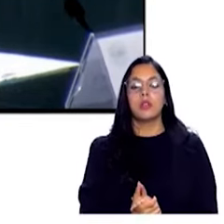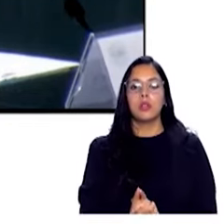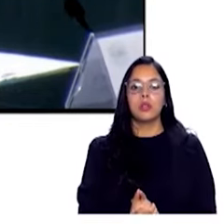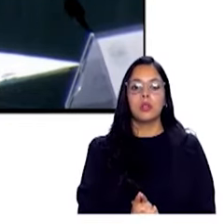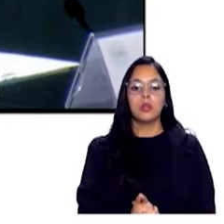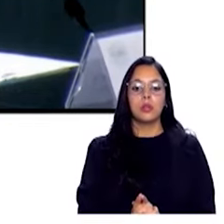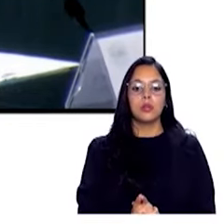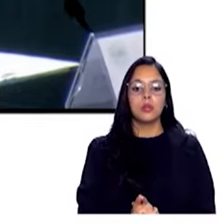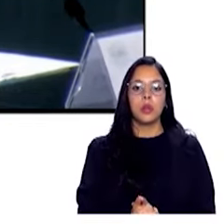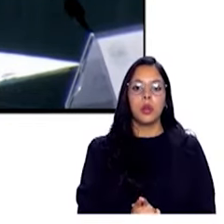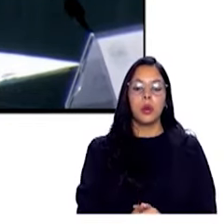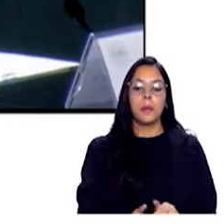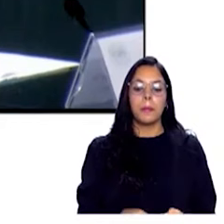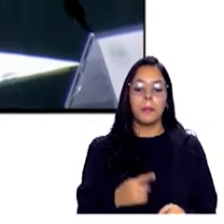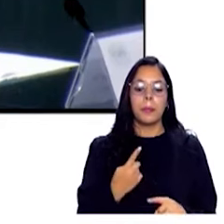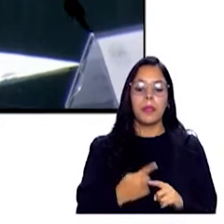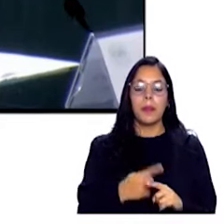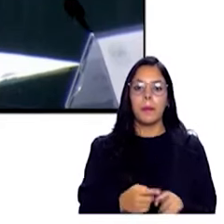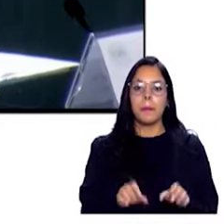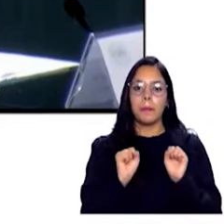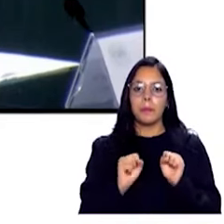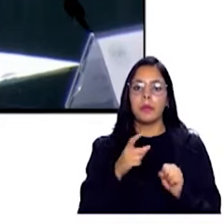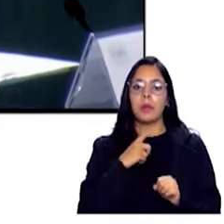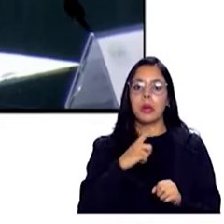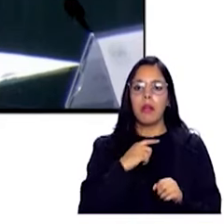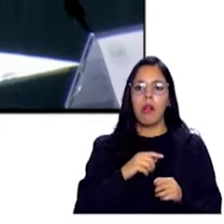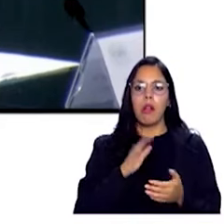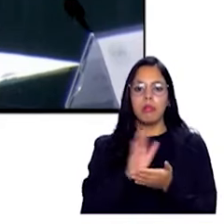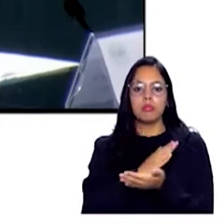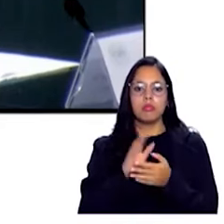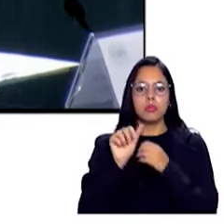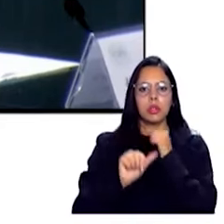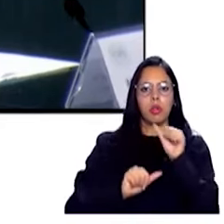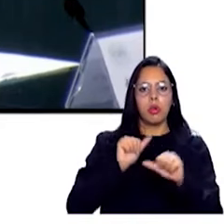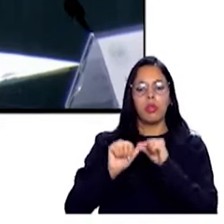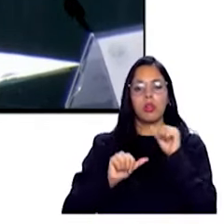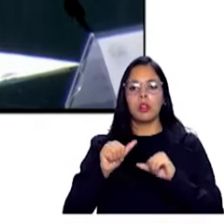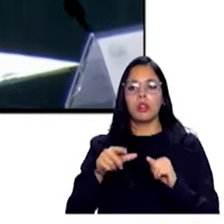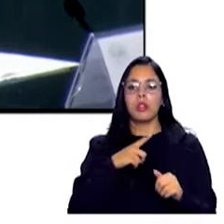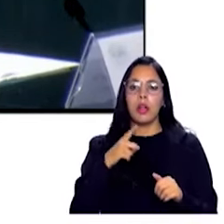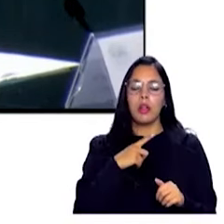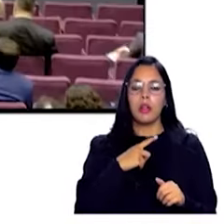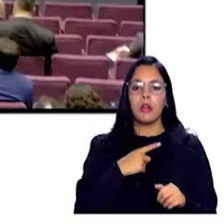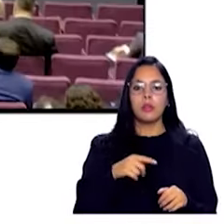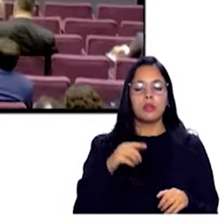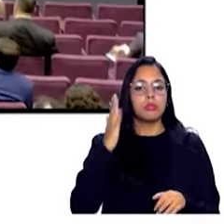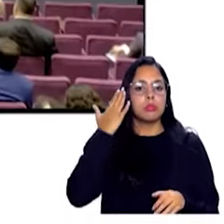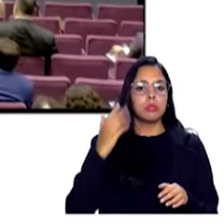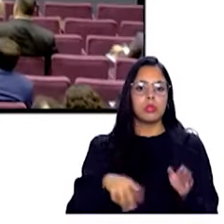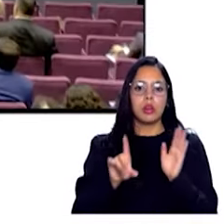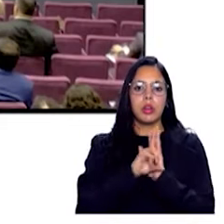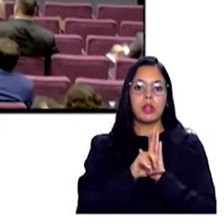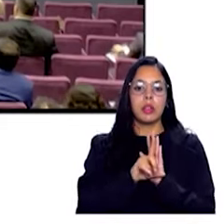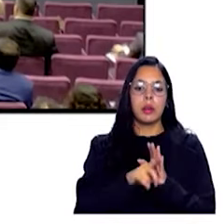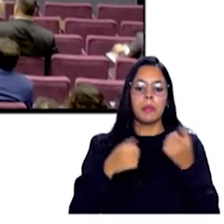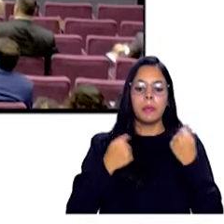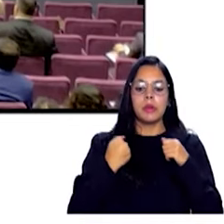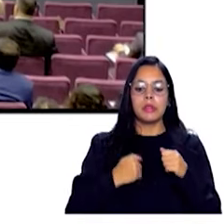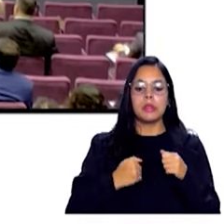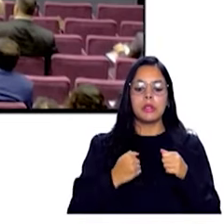revolucionar seon como mandato General necesitaba ser vivificada concreto y era